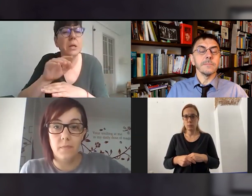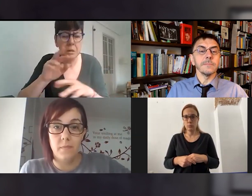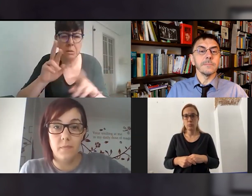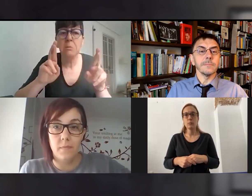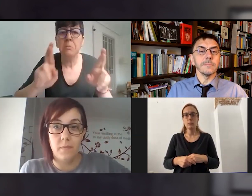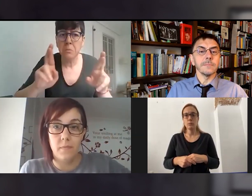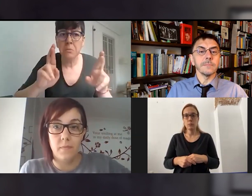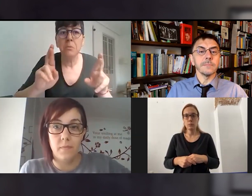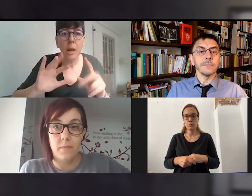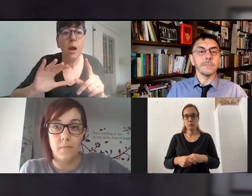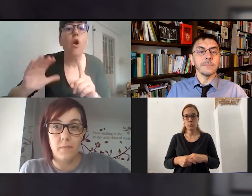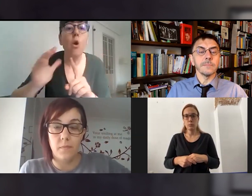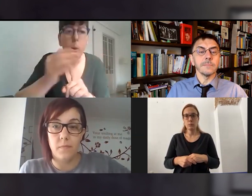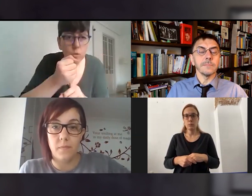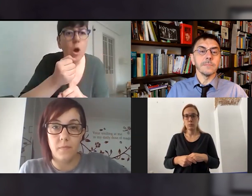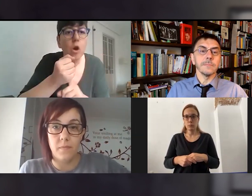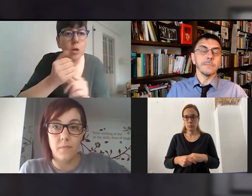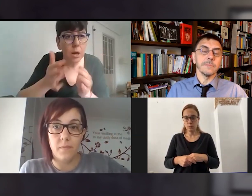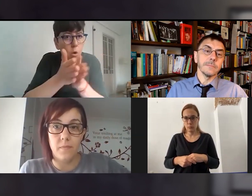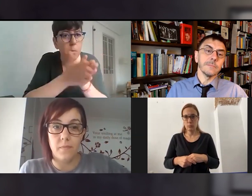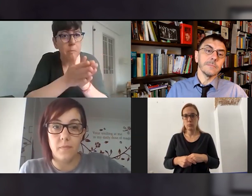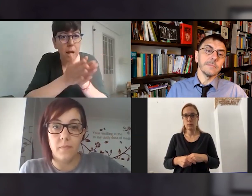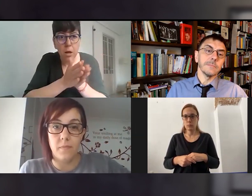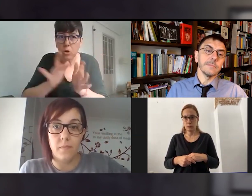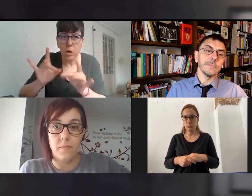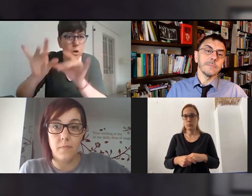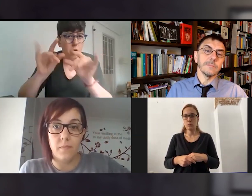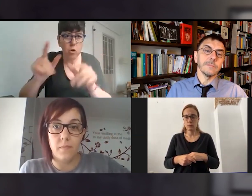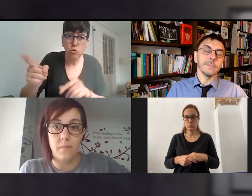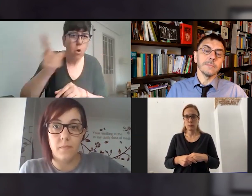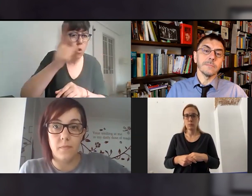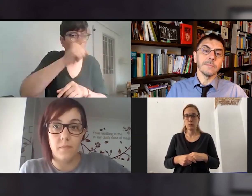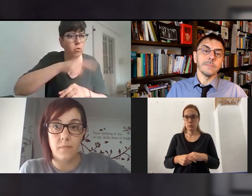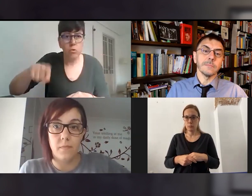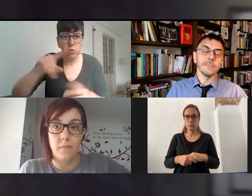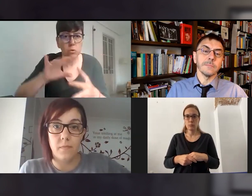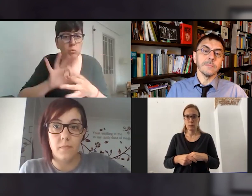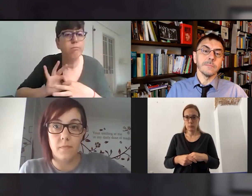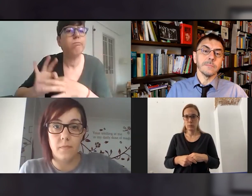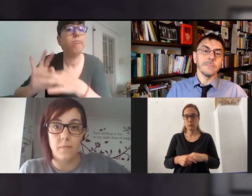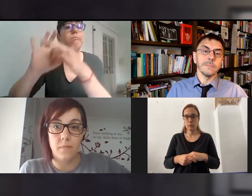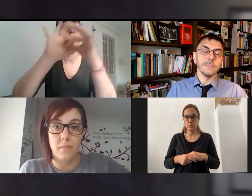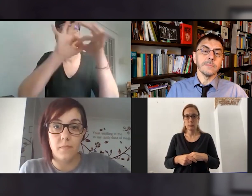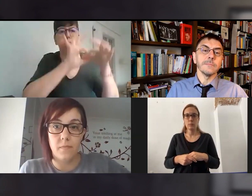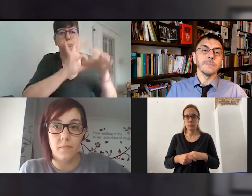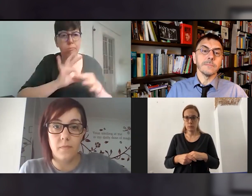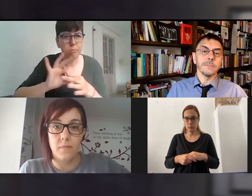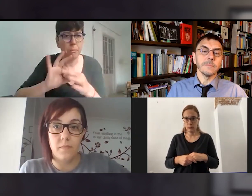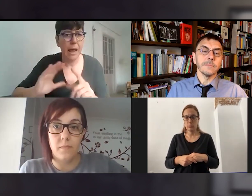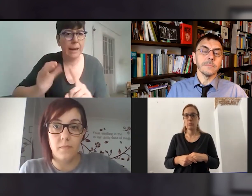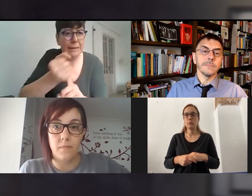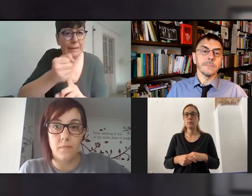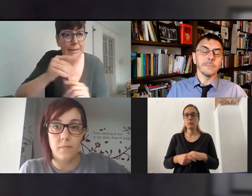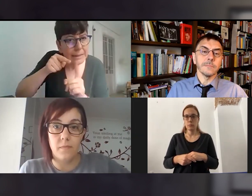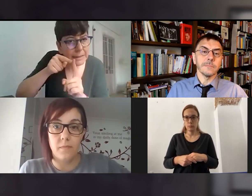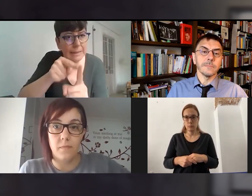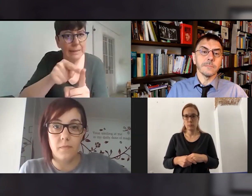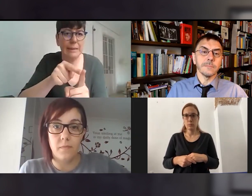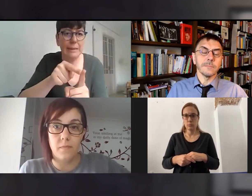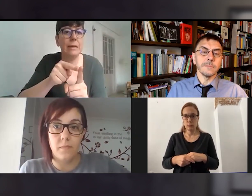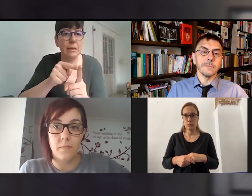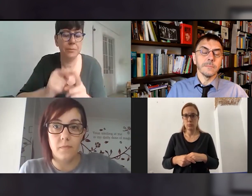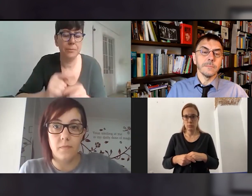discrepancias, dialogar, cuidarnos, y yo creo que así lo vamos a conseguir, compañeros y compañeras, en todos los territorios, con esta